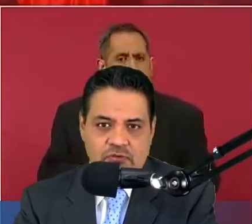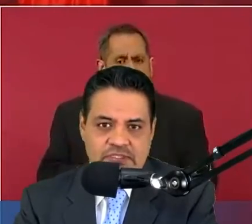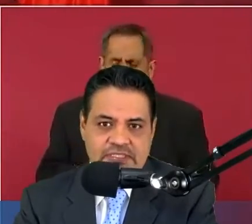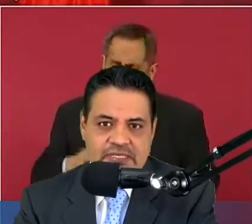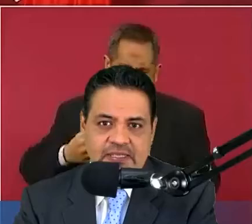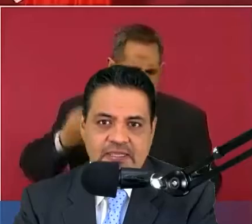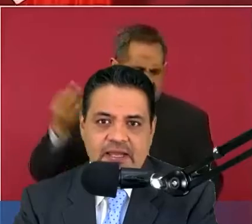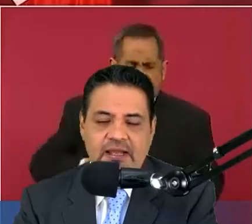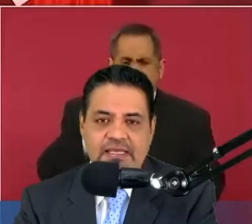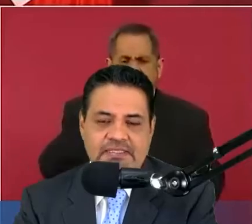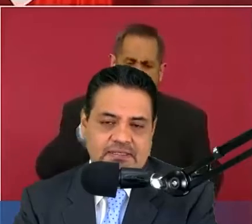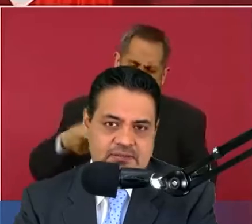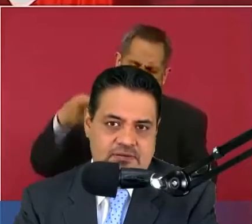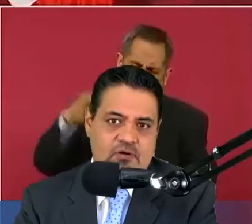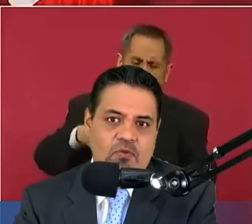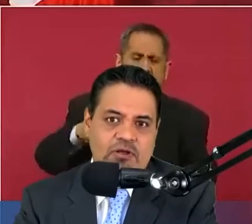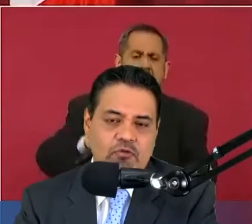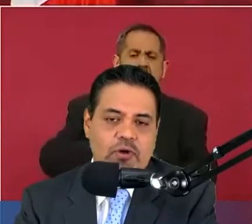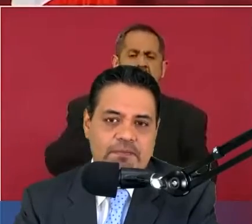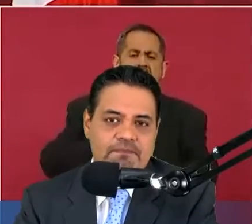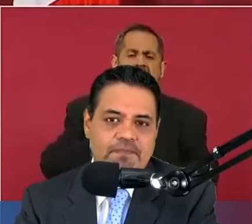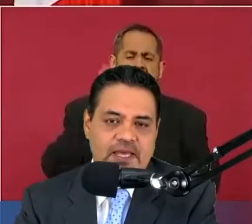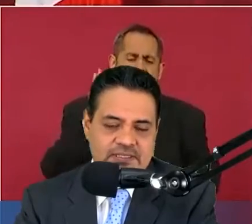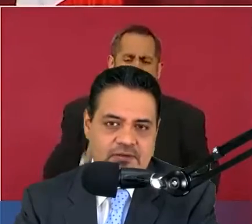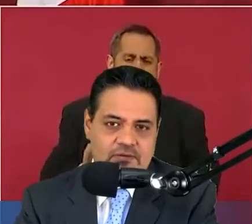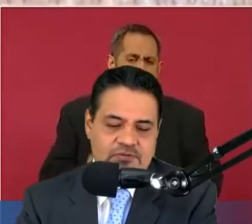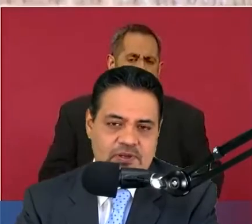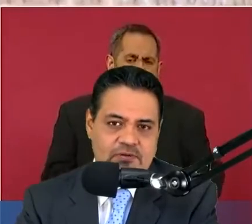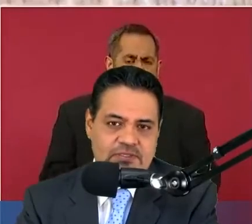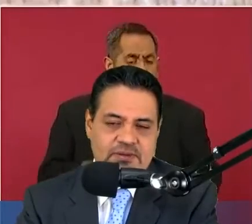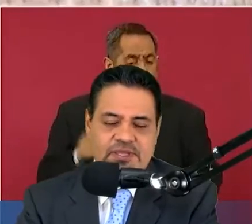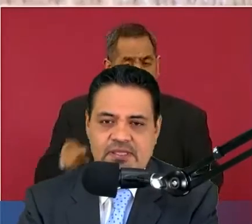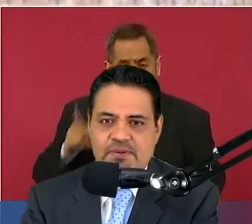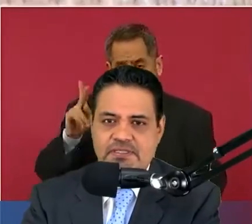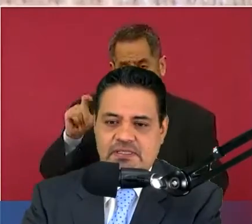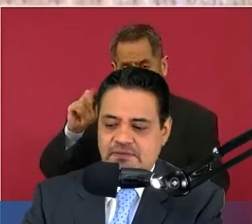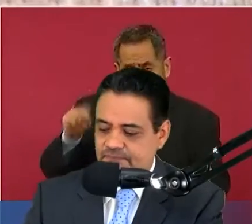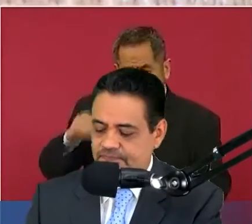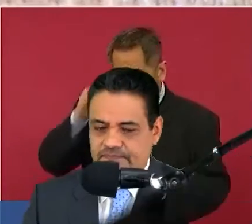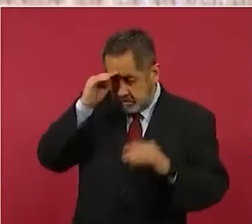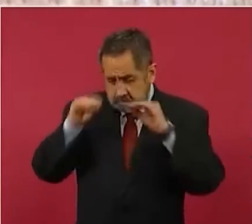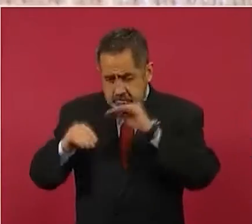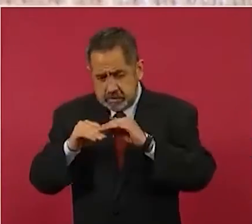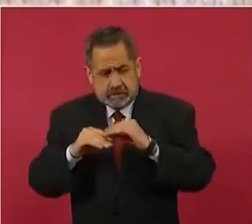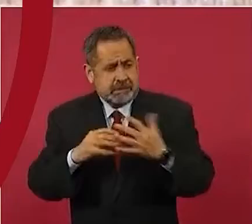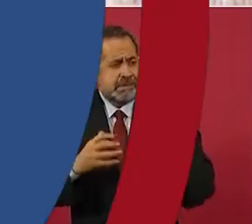de lo que su conciencia le diga es cómo actúa. Así lo explicó esta mañana el presidente.